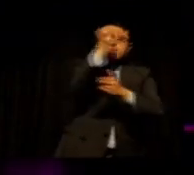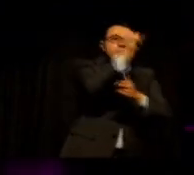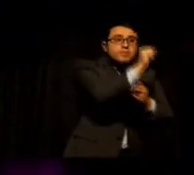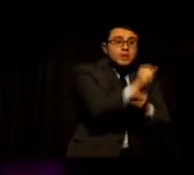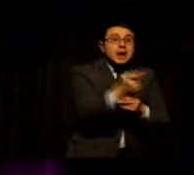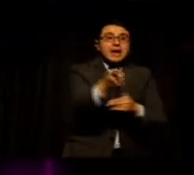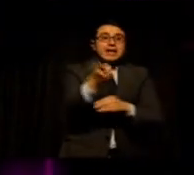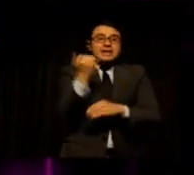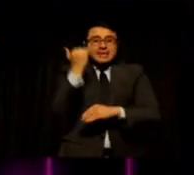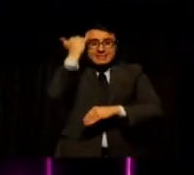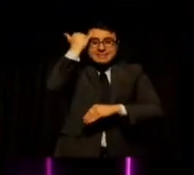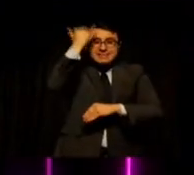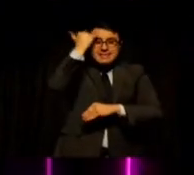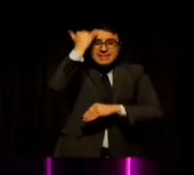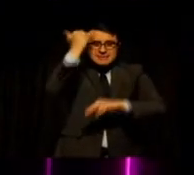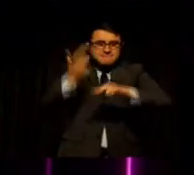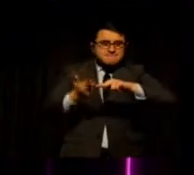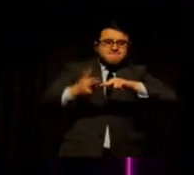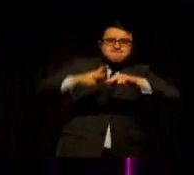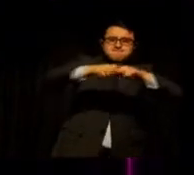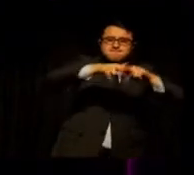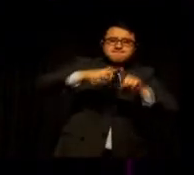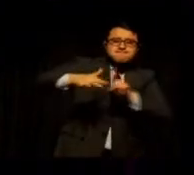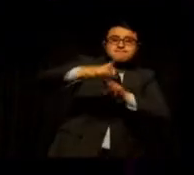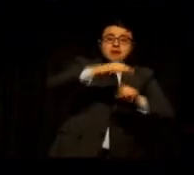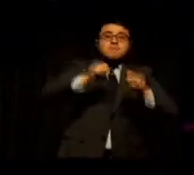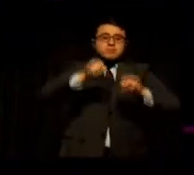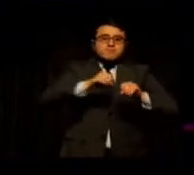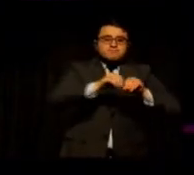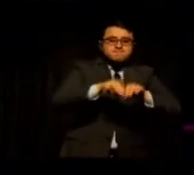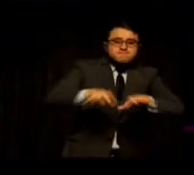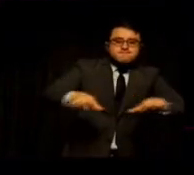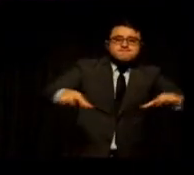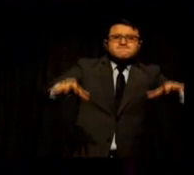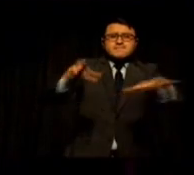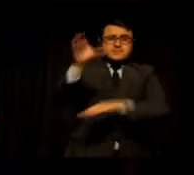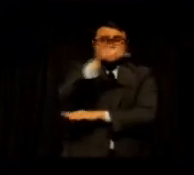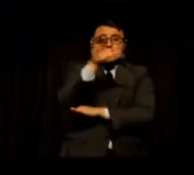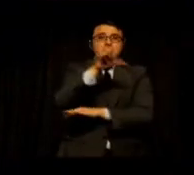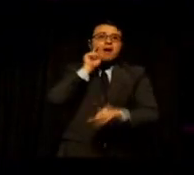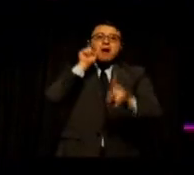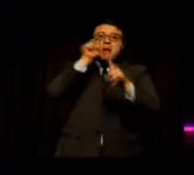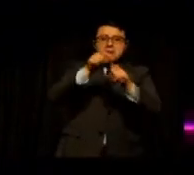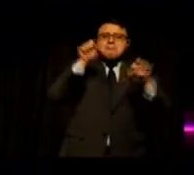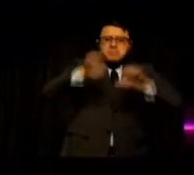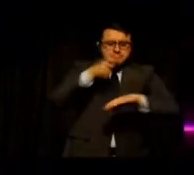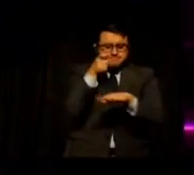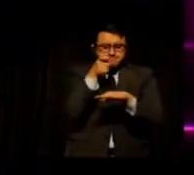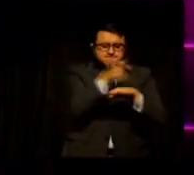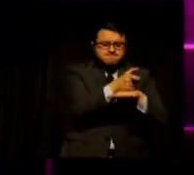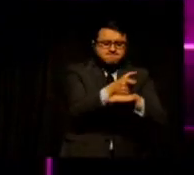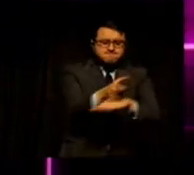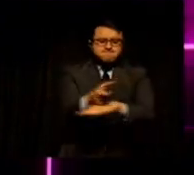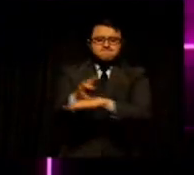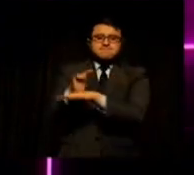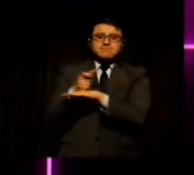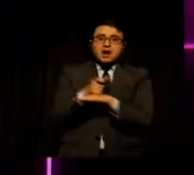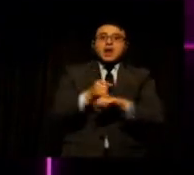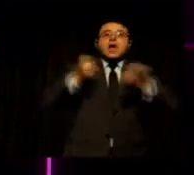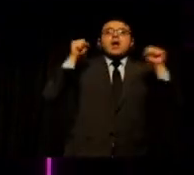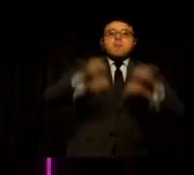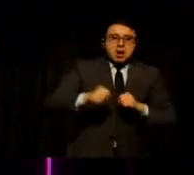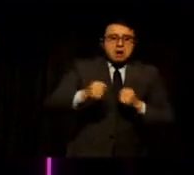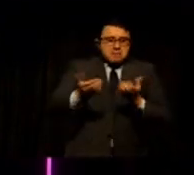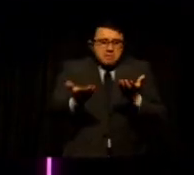artificial está llegando al micro para micro cuadrículas de territoriales para hacer supervisión y garantizar toda la